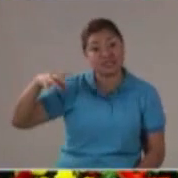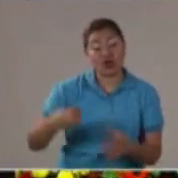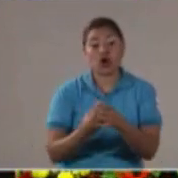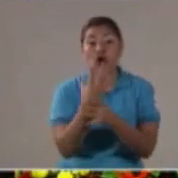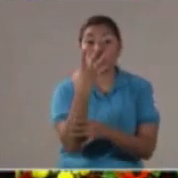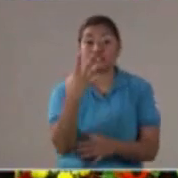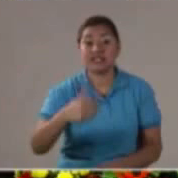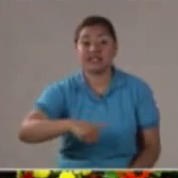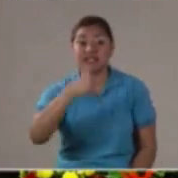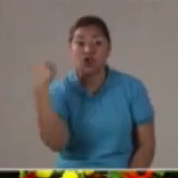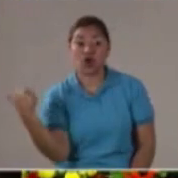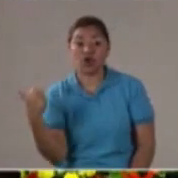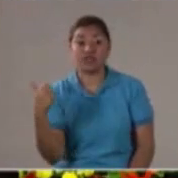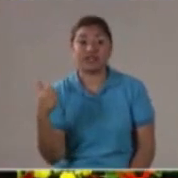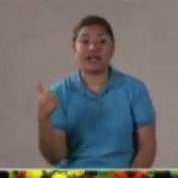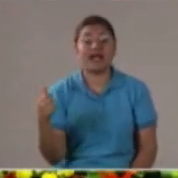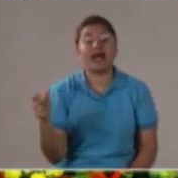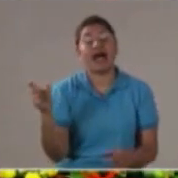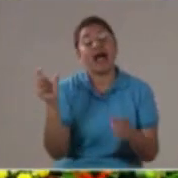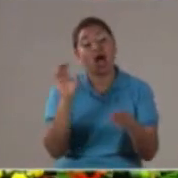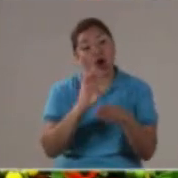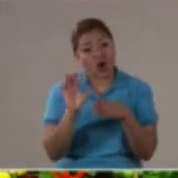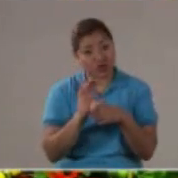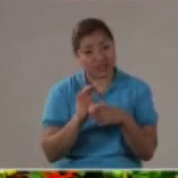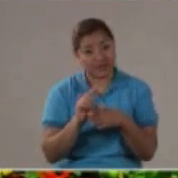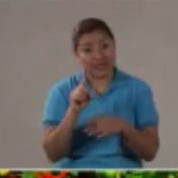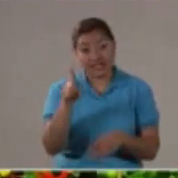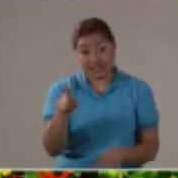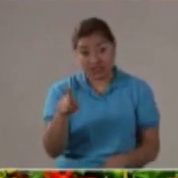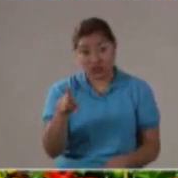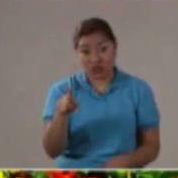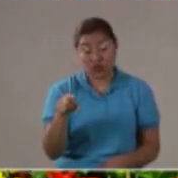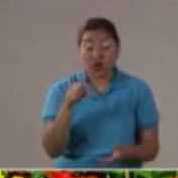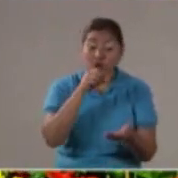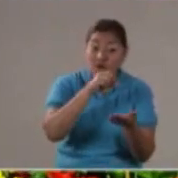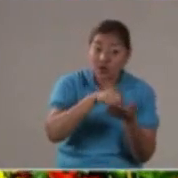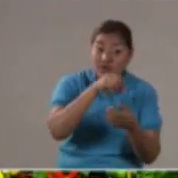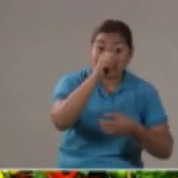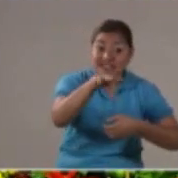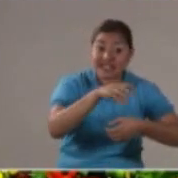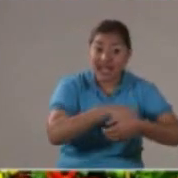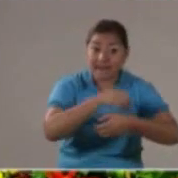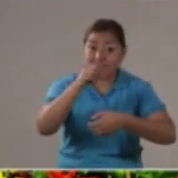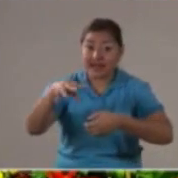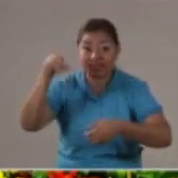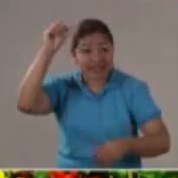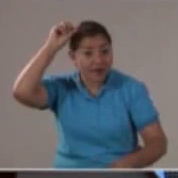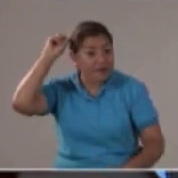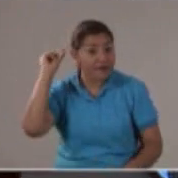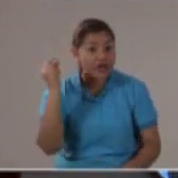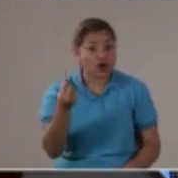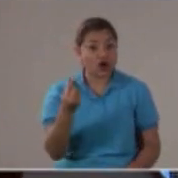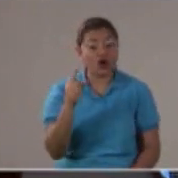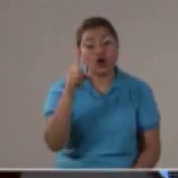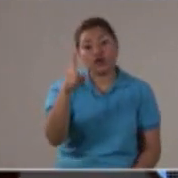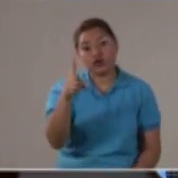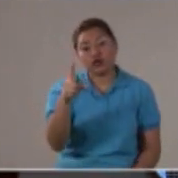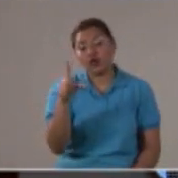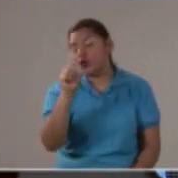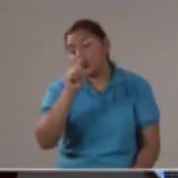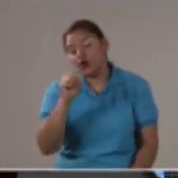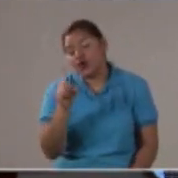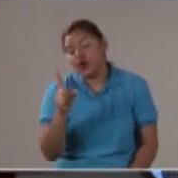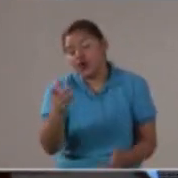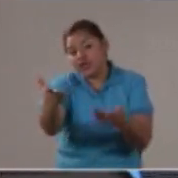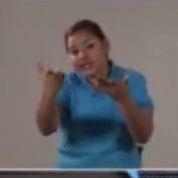otra cosa. Siembras frijol, no vas a cosechar maíz. Ten la seguridad. Hasta sería ridículo que